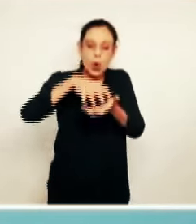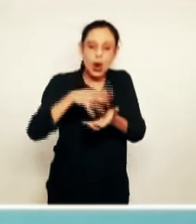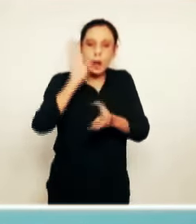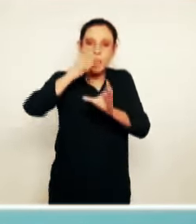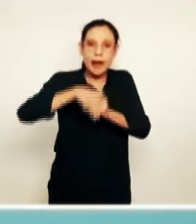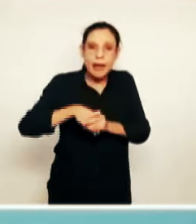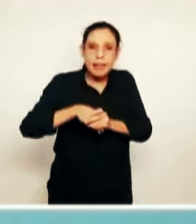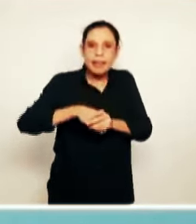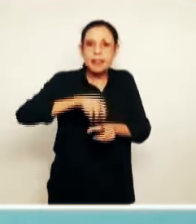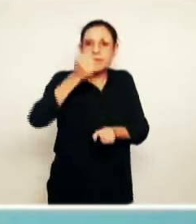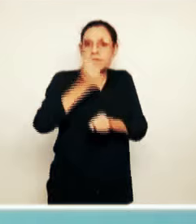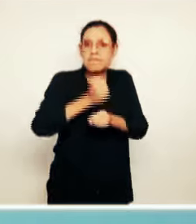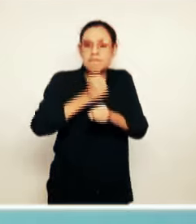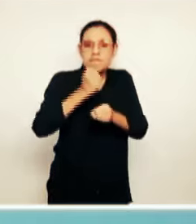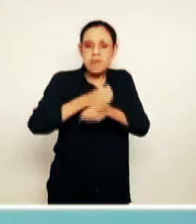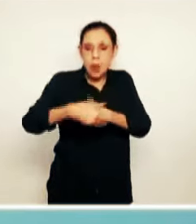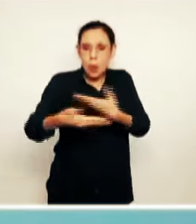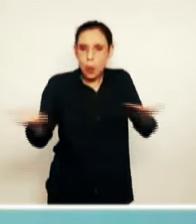militante.